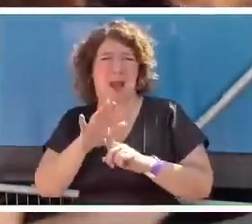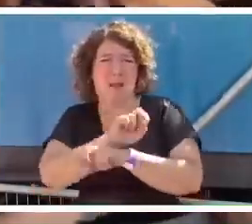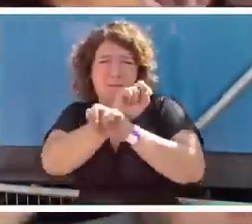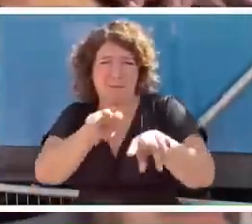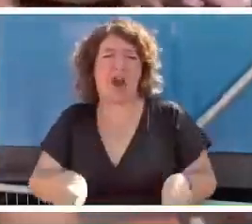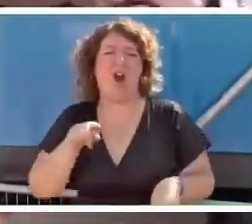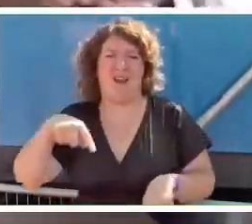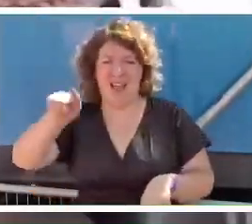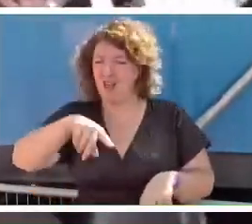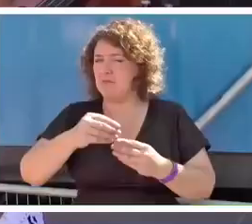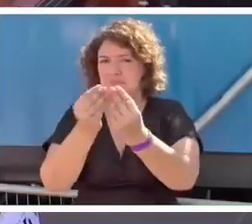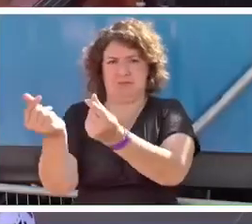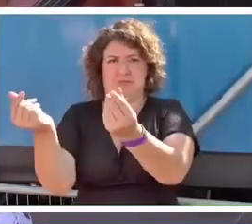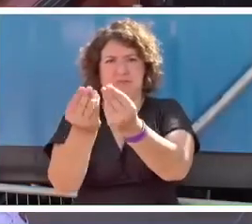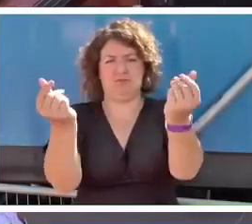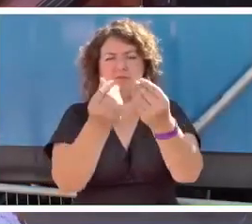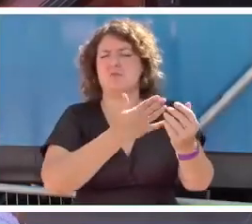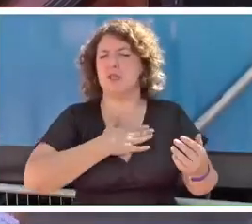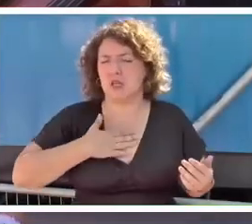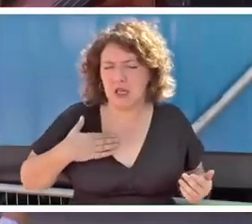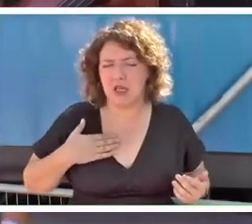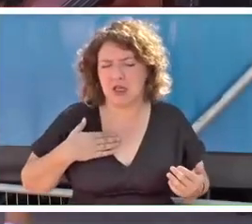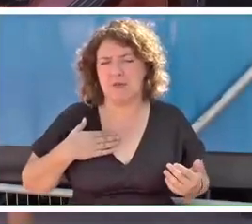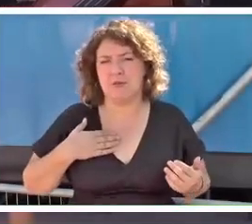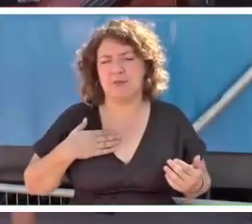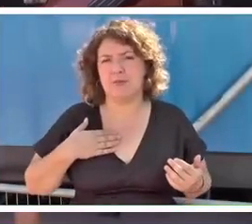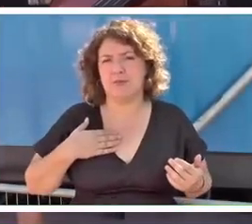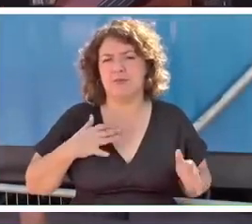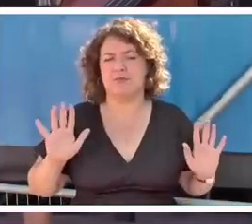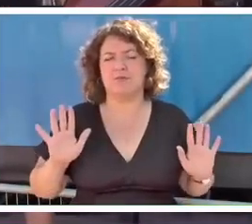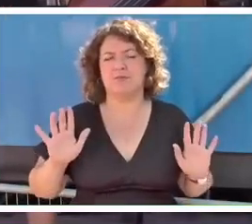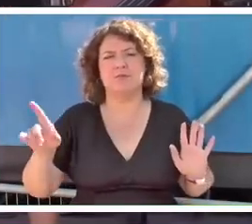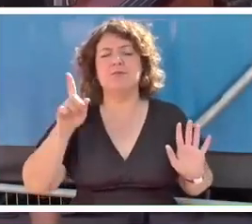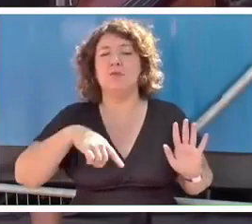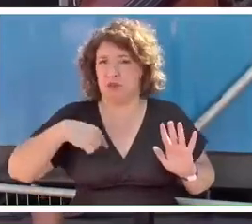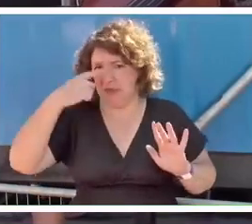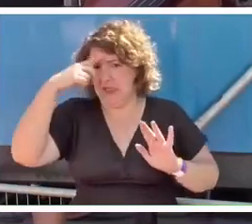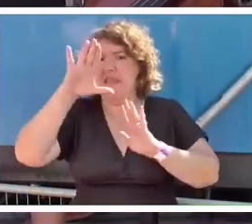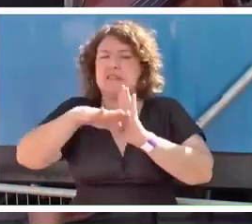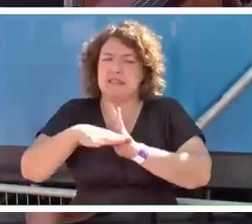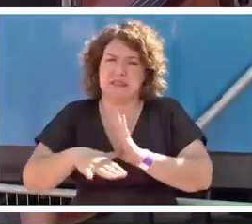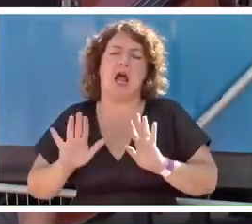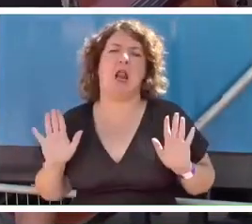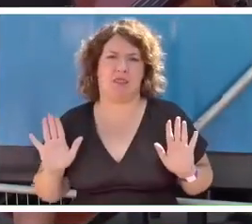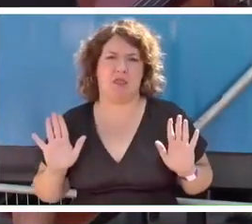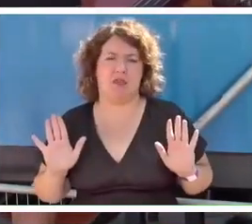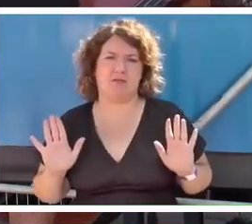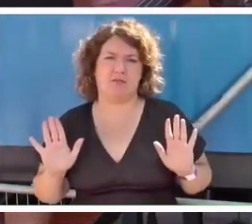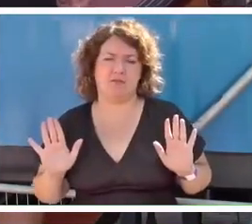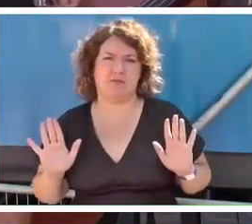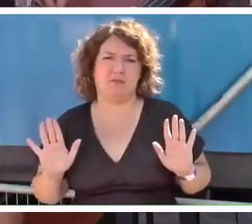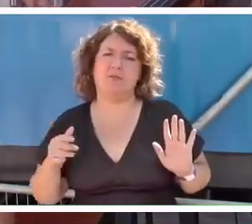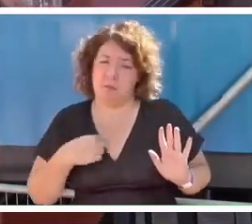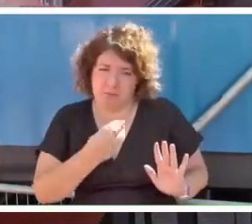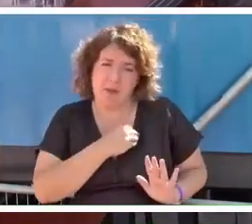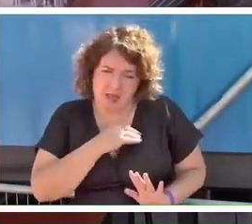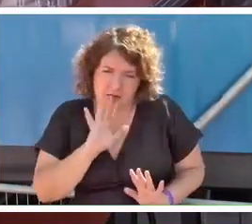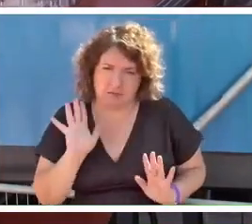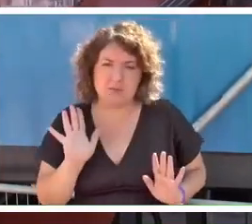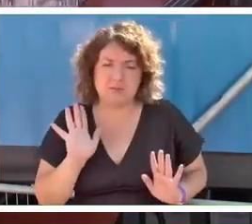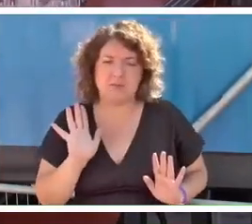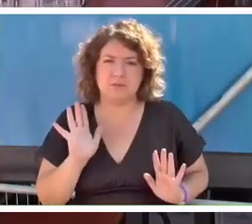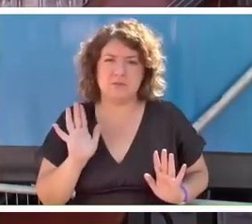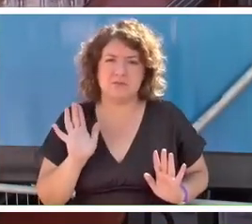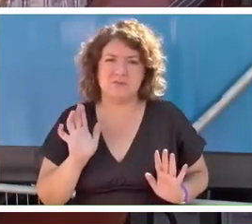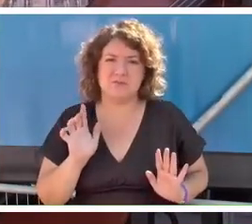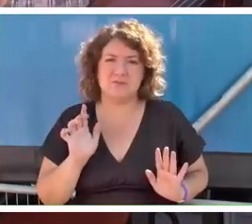bien, amigos y amigas, que llega tarde, llega muy tarde. Me da pena, estamos